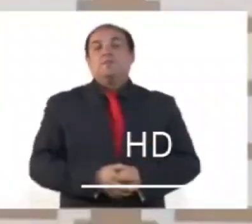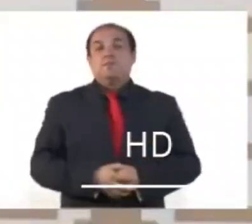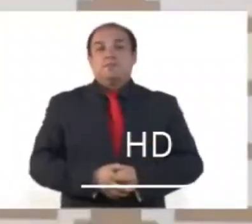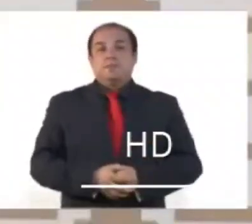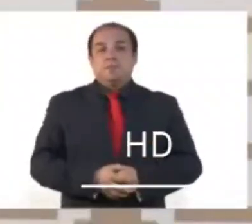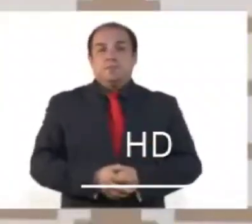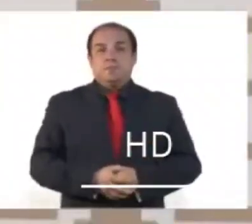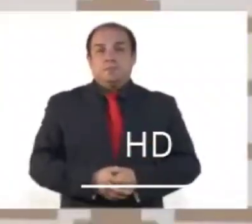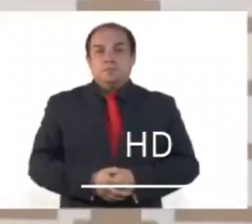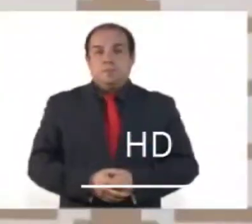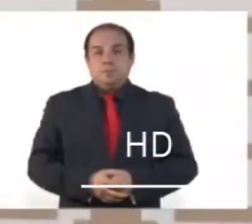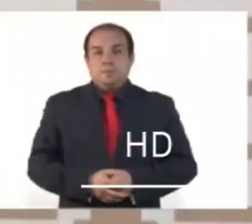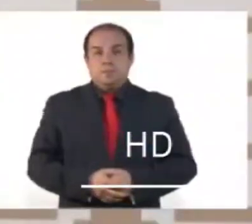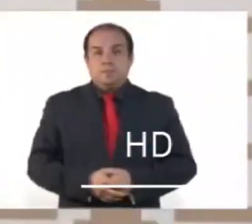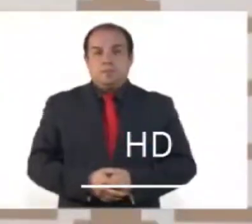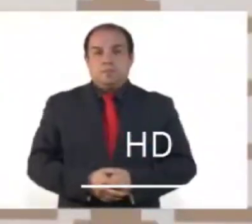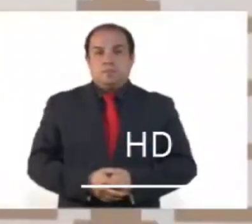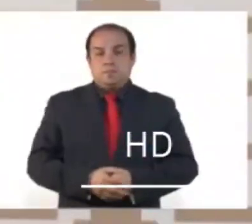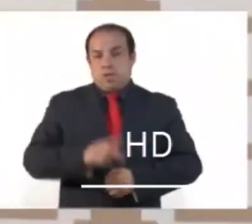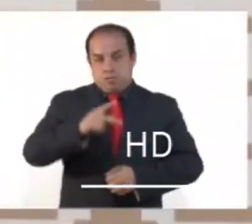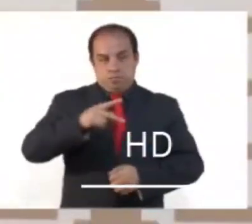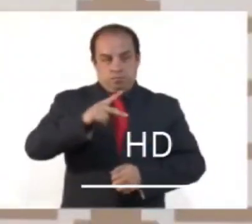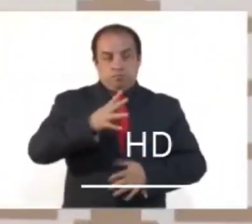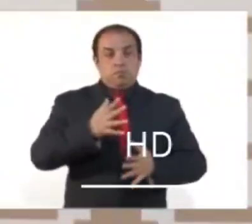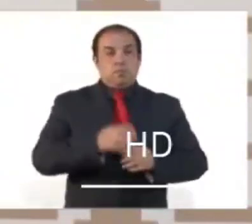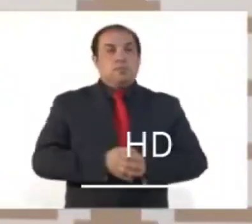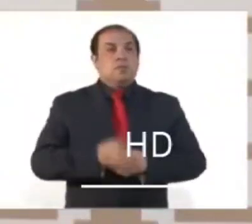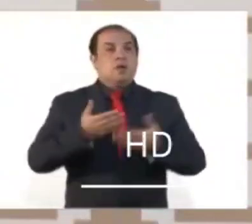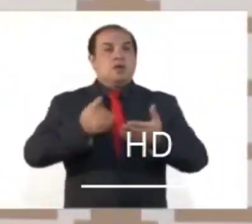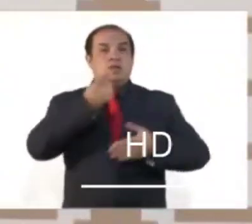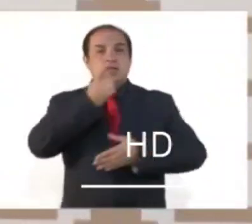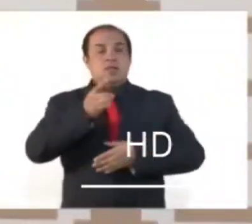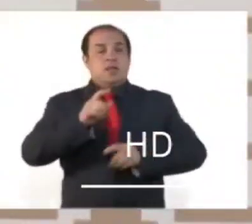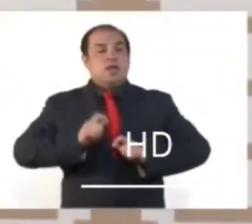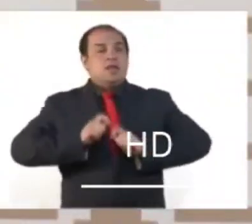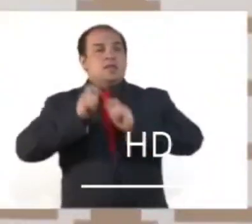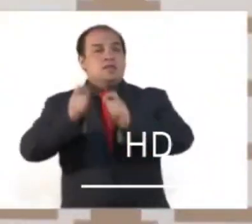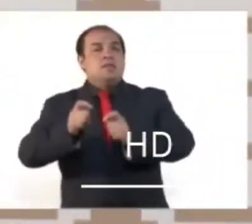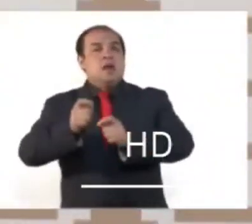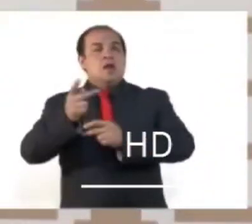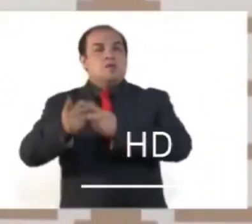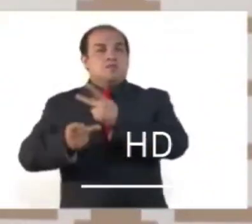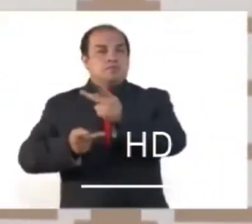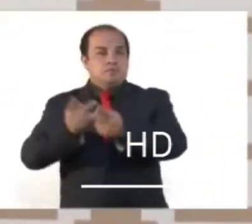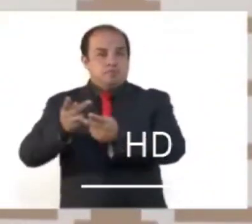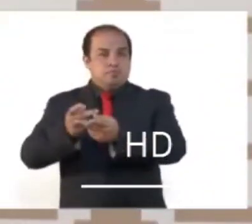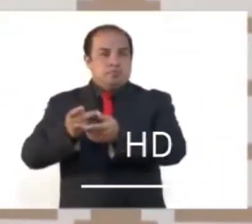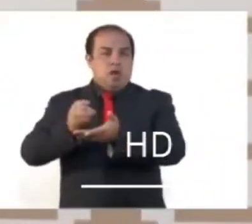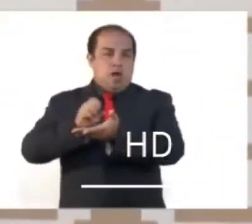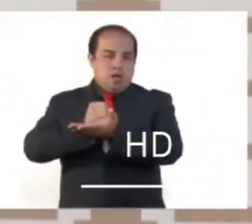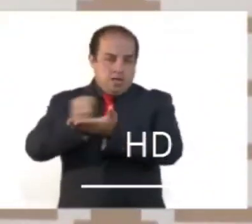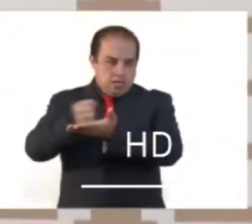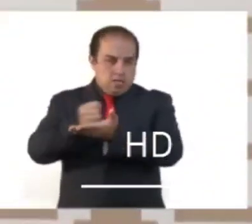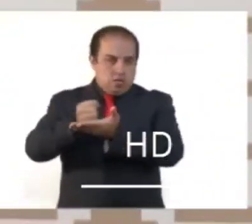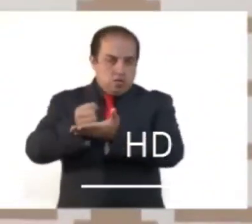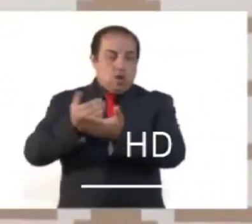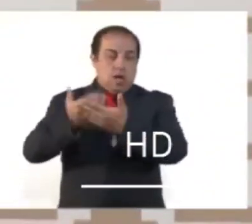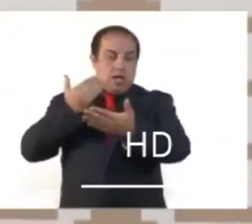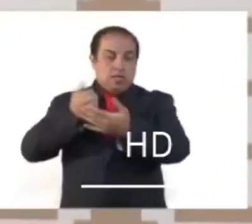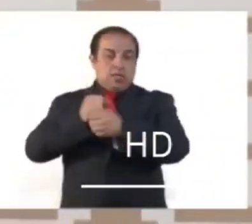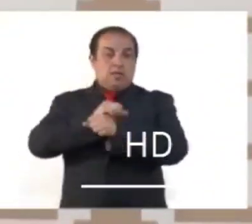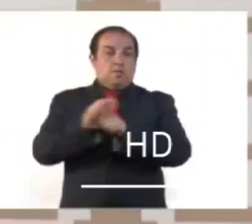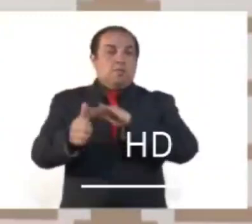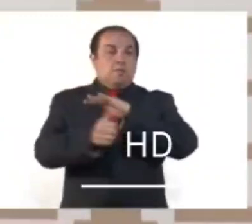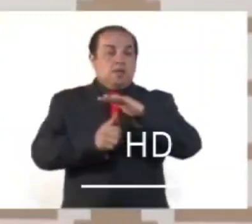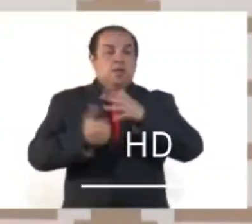Igualmente, señalar que para que obtengan unos créditos, durante la pandemia se hizo en forma virtual, para que